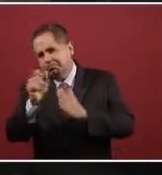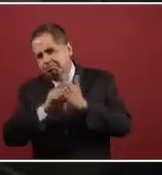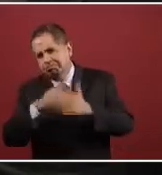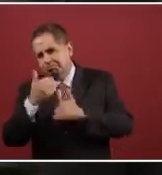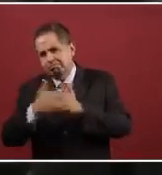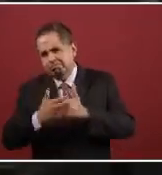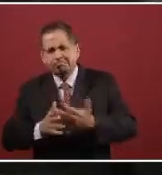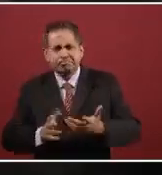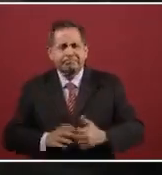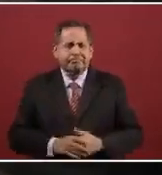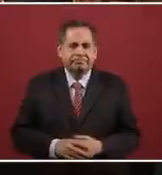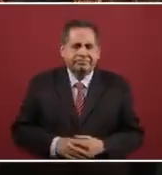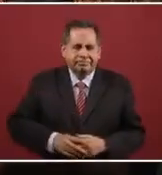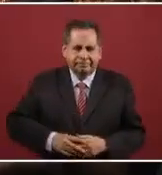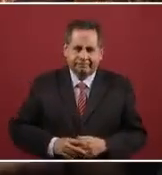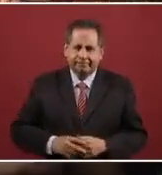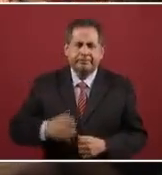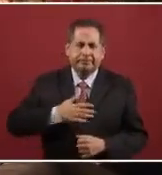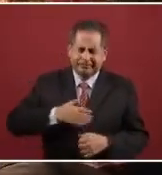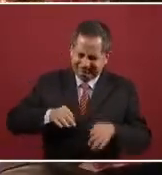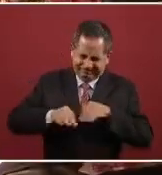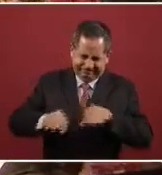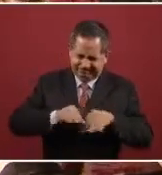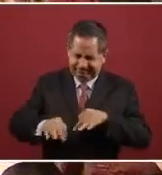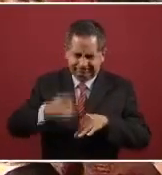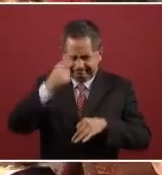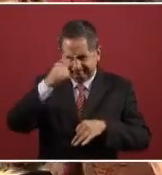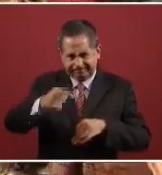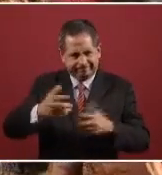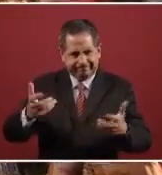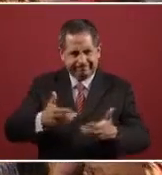Yo estoy trabajando para lograr